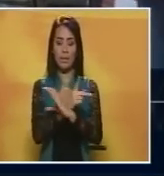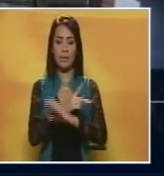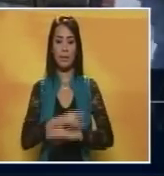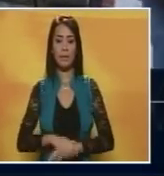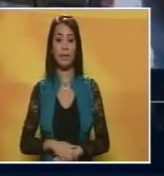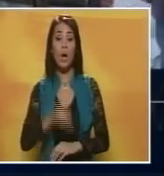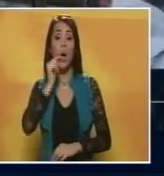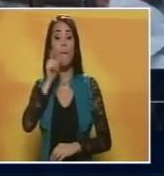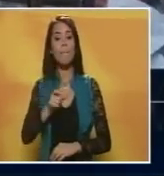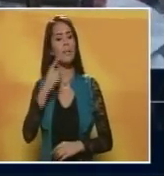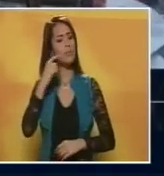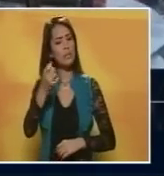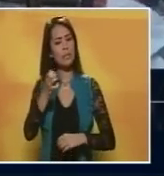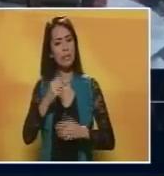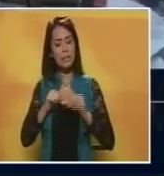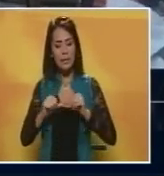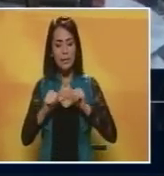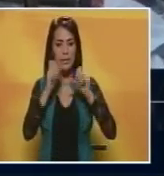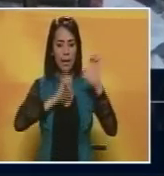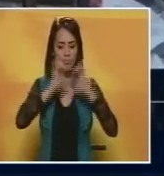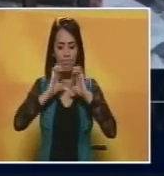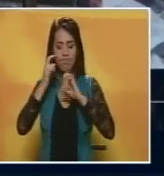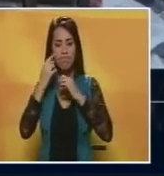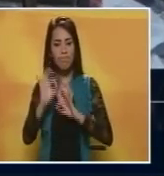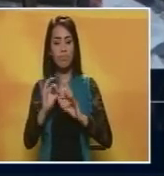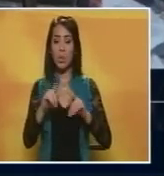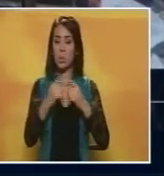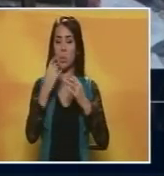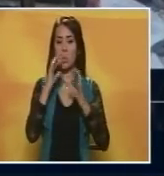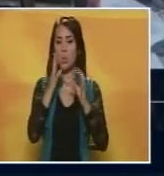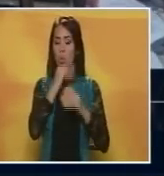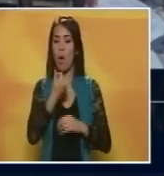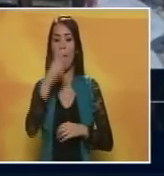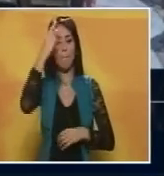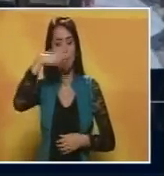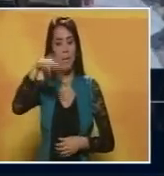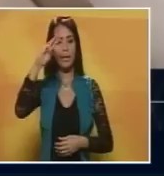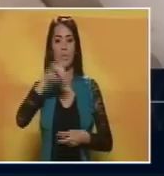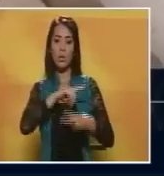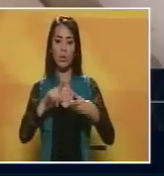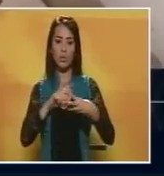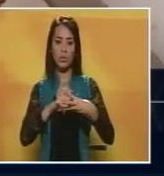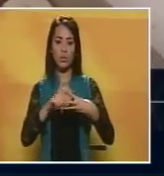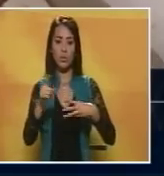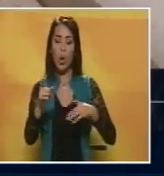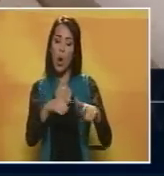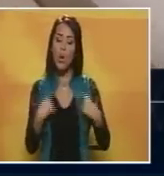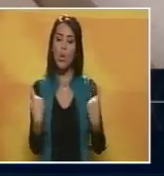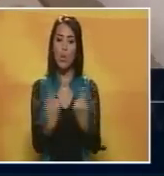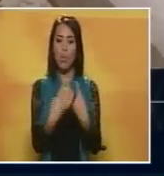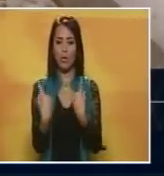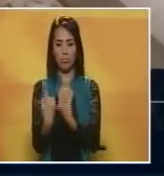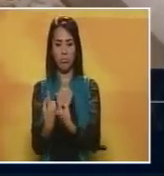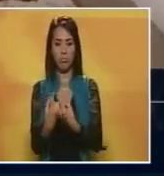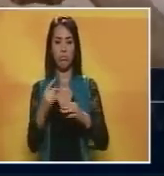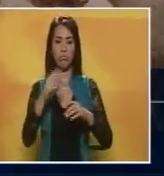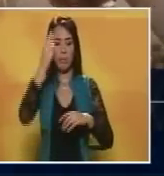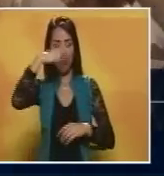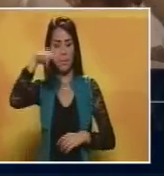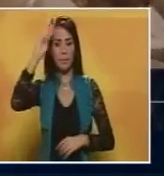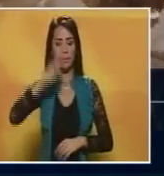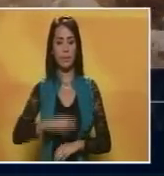continúa el monitoreo aunque descartó afectaciones en los estados de méxico guerrero oaxaca hidalgo morelos michoacán